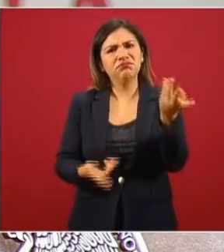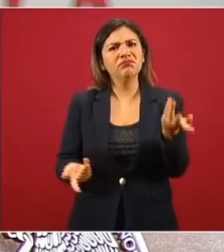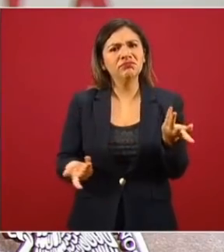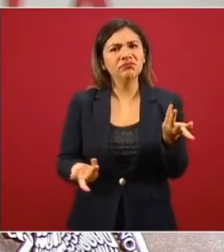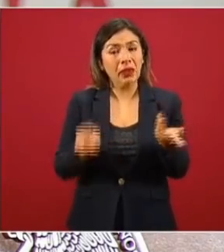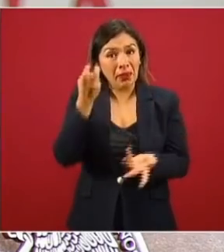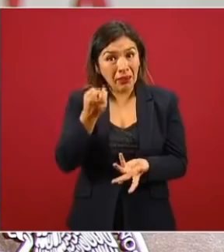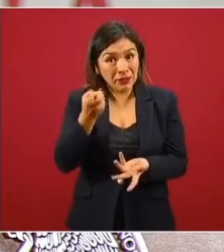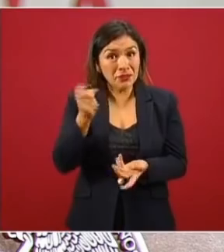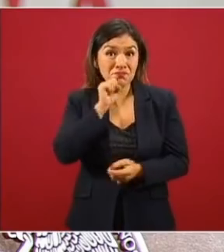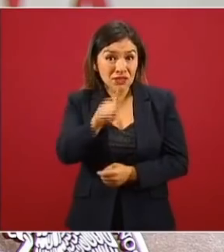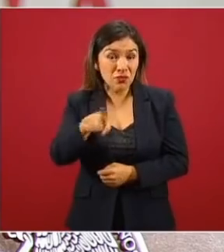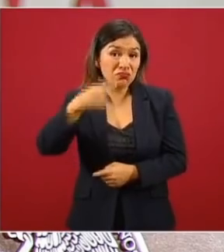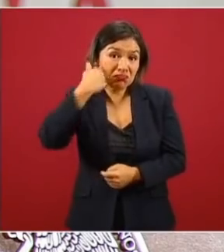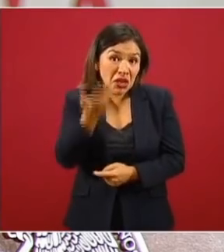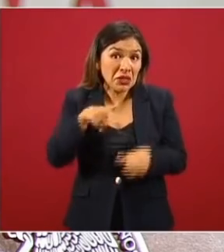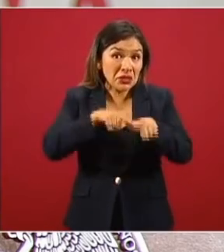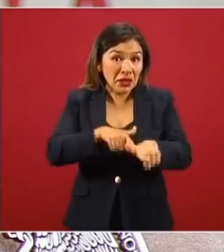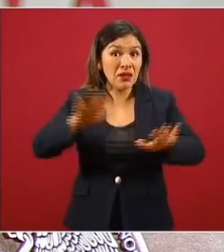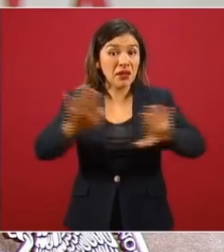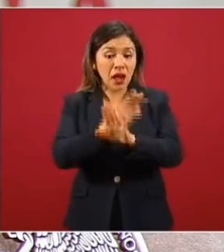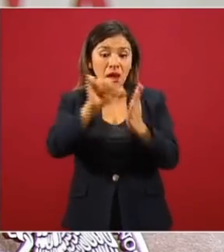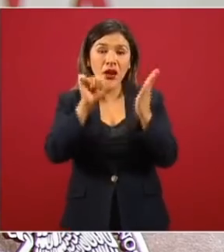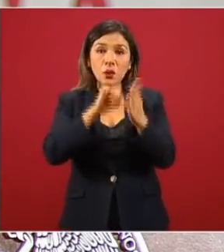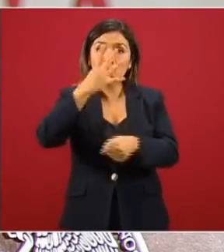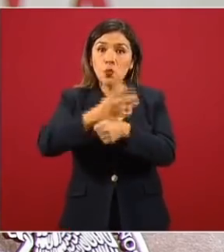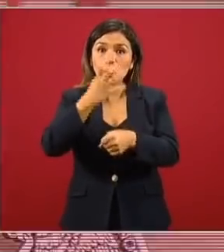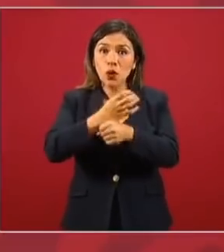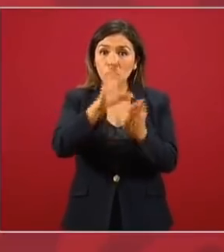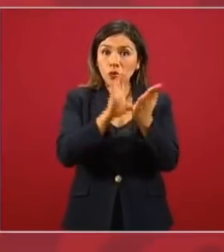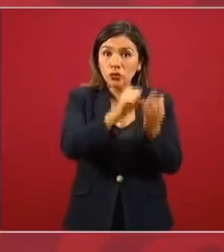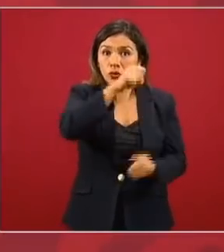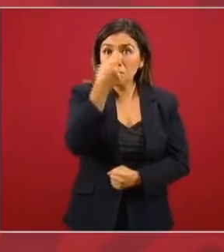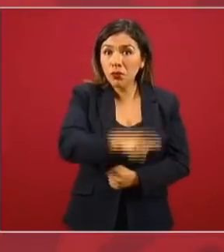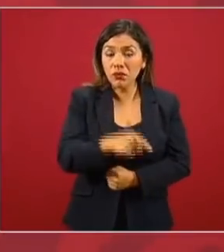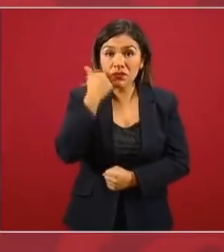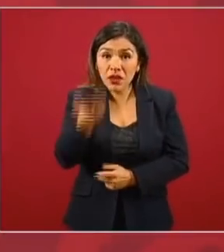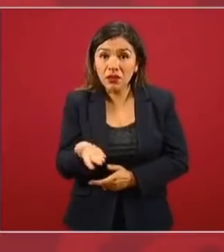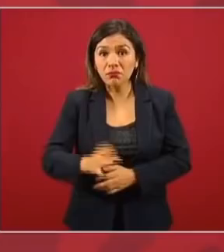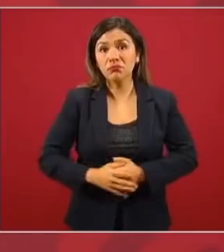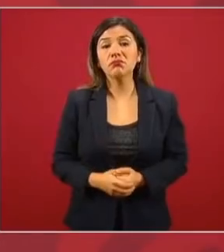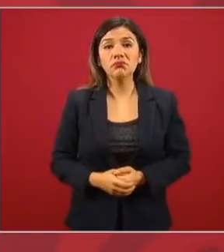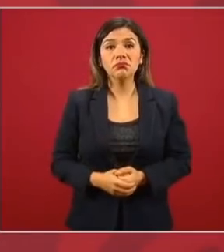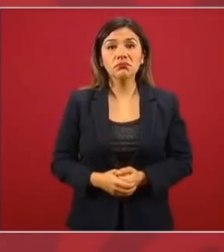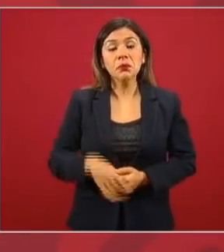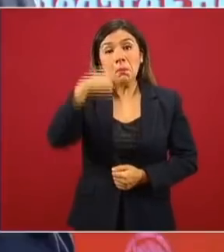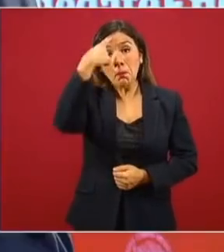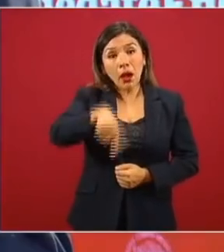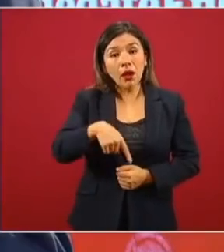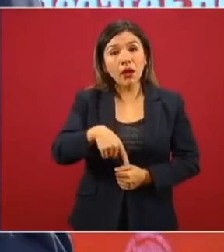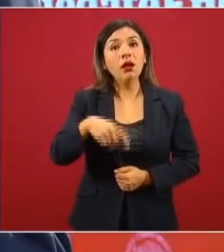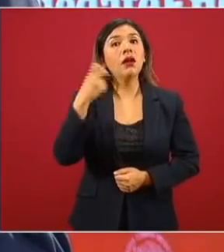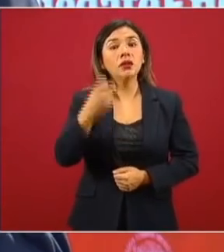Entonces, ¿eso es lo que quieren? ¿Cambiar el artículo 4 constitucional para que no